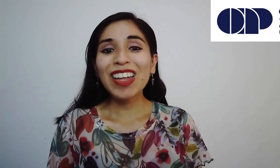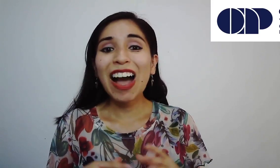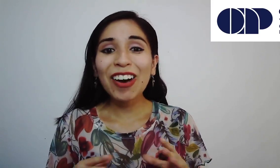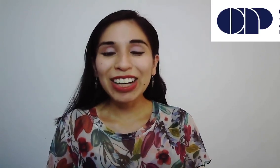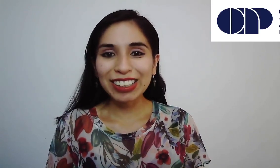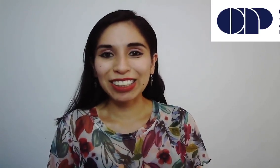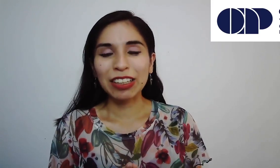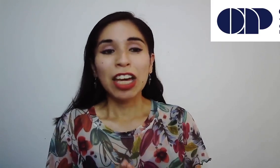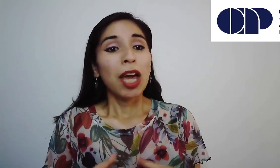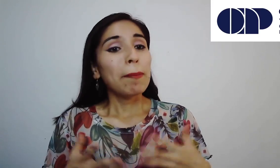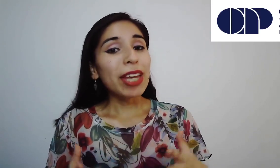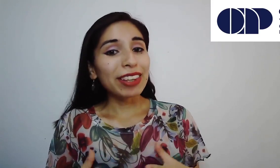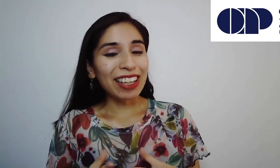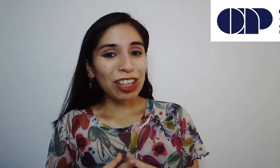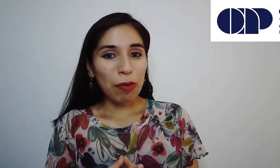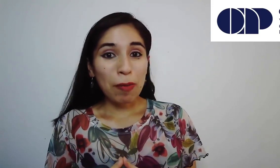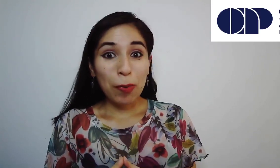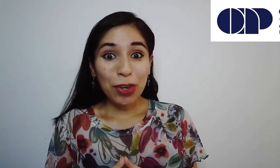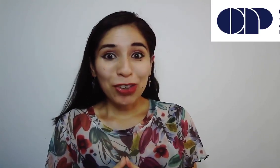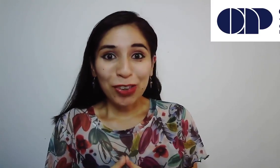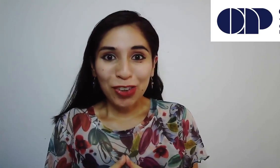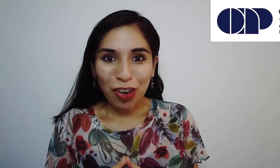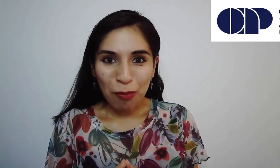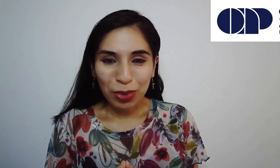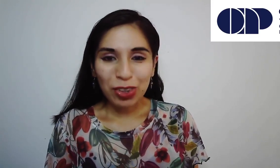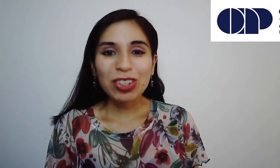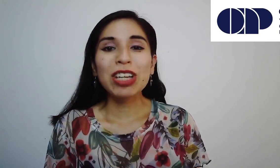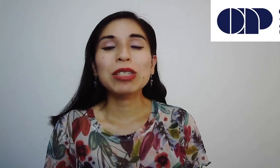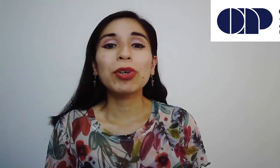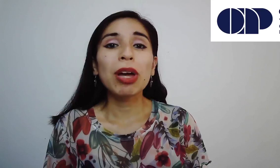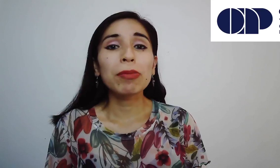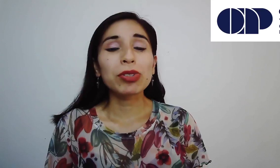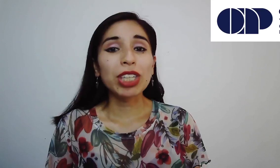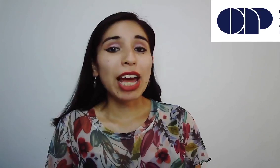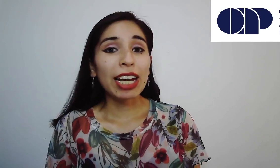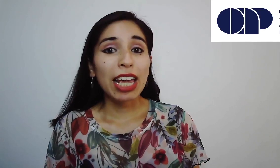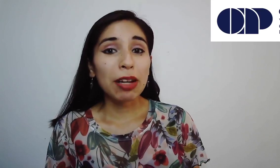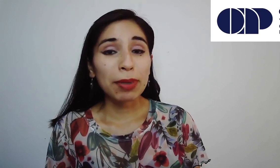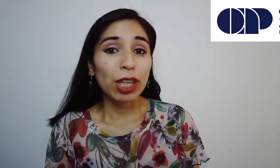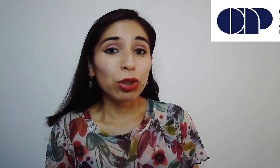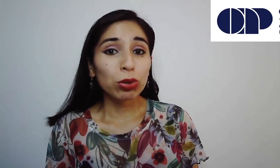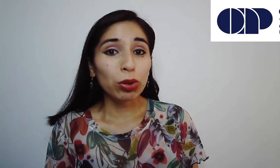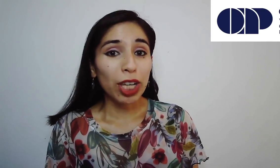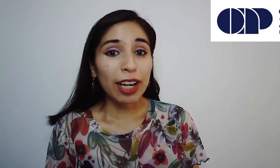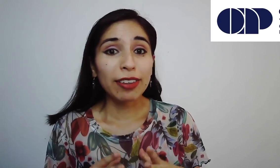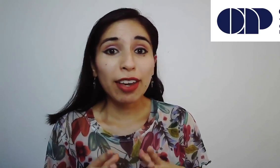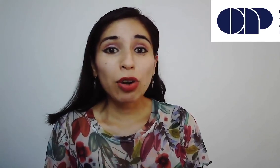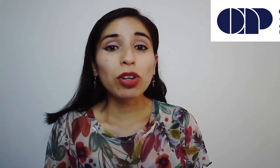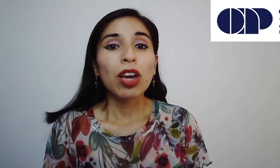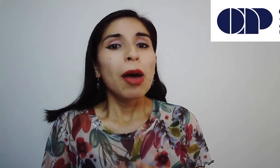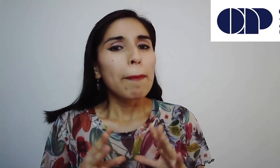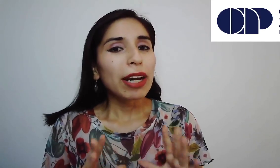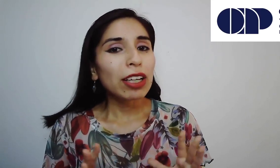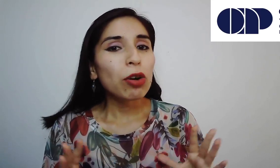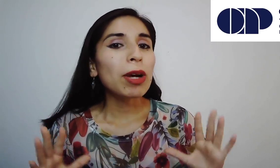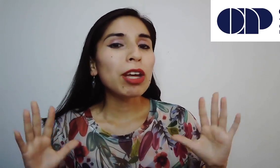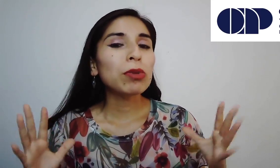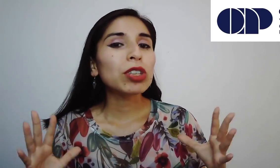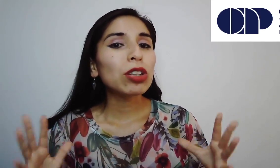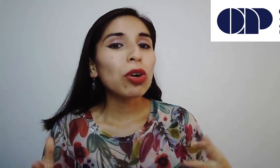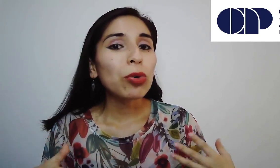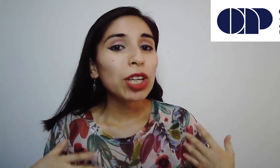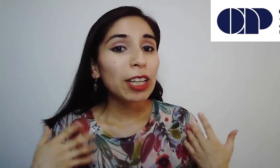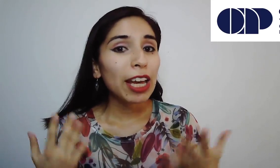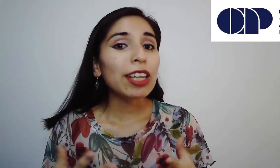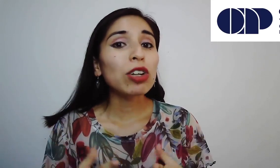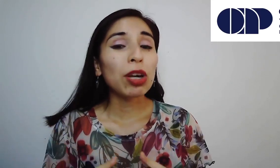ahora sí mientras que nos vamos poniendo cómodos les voy a mostrar el vídeo tutorial de hoy para que nos vayamos